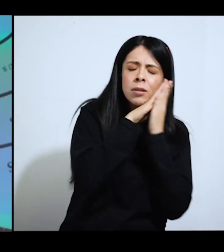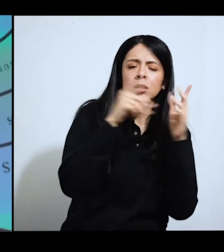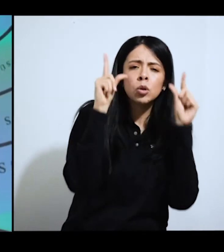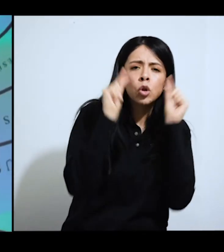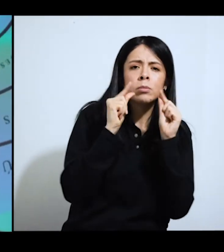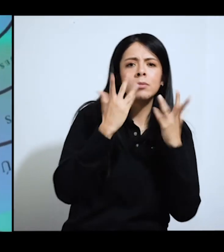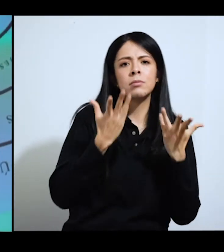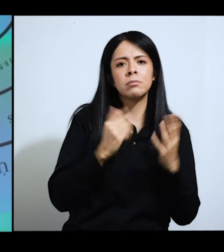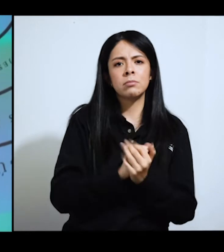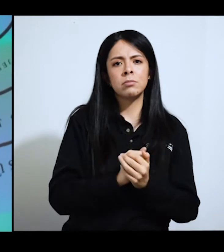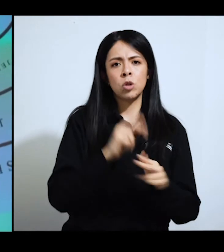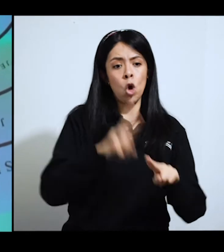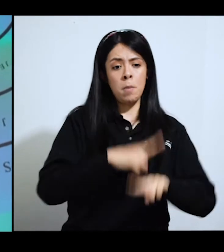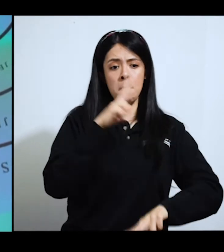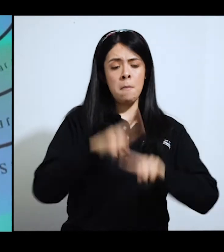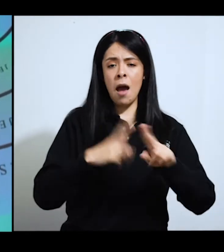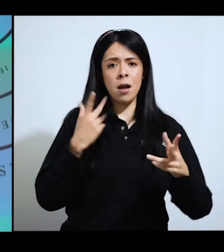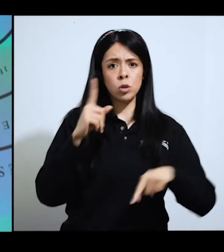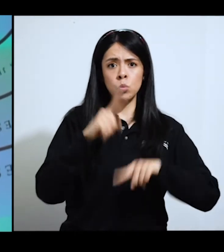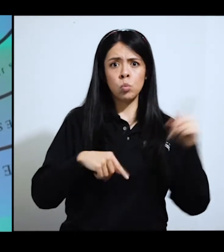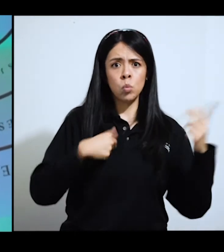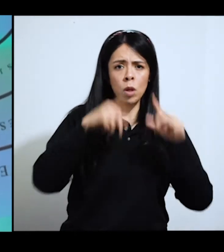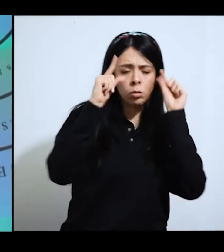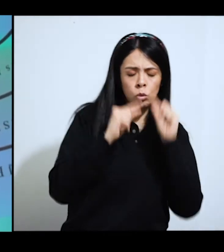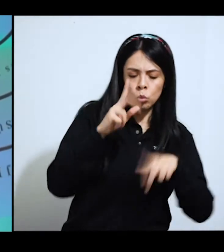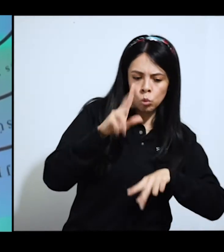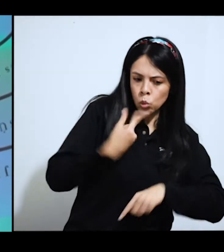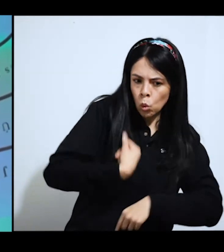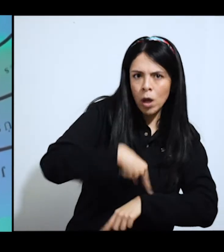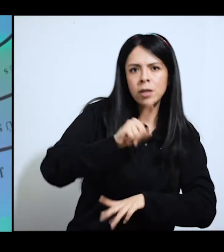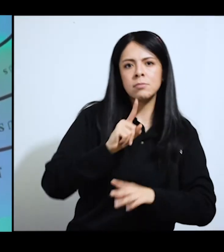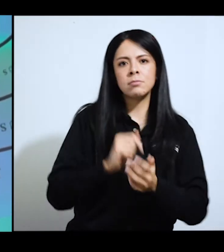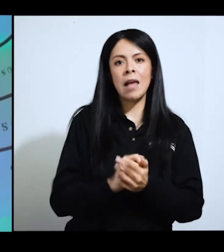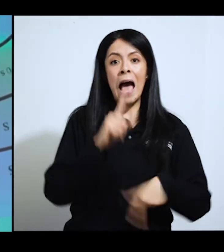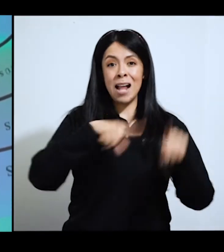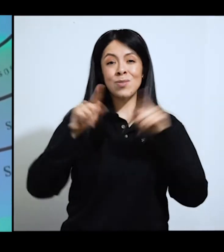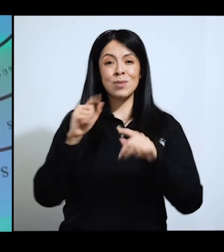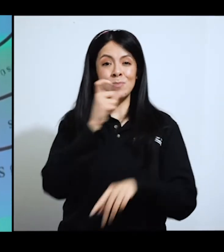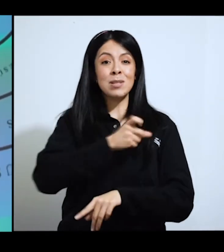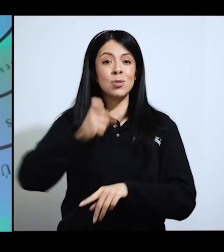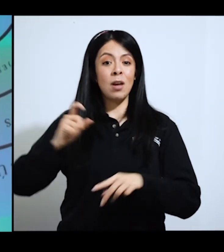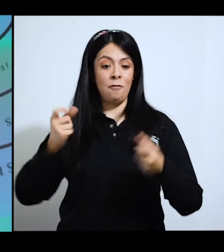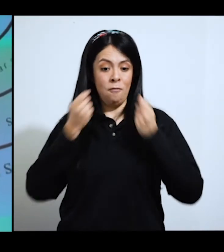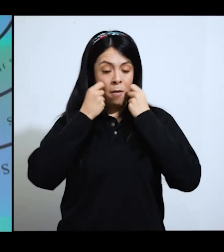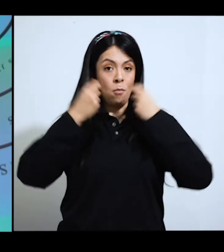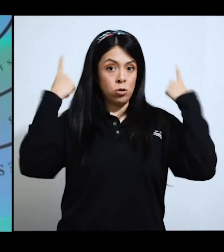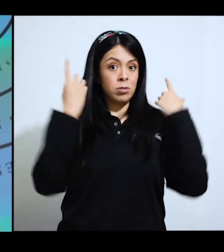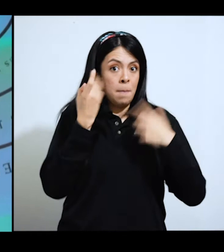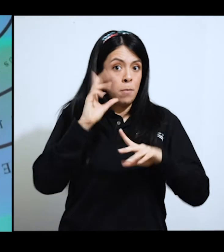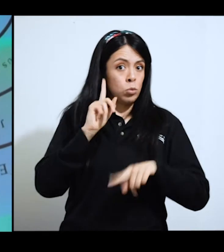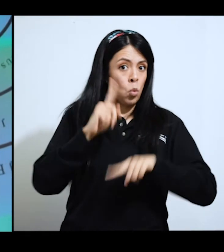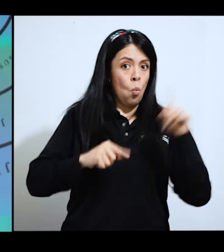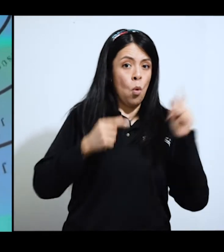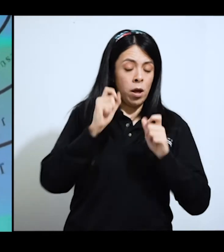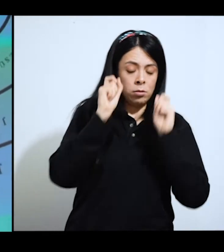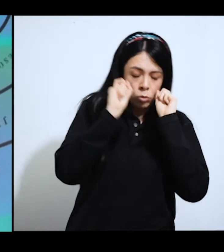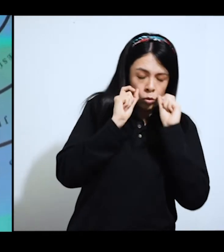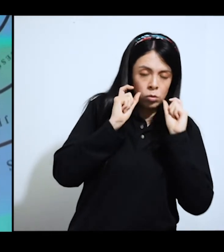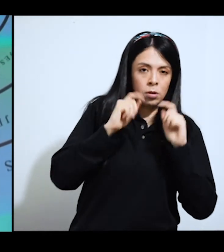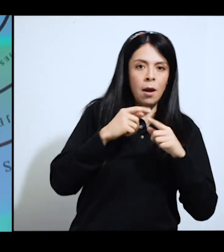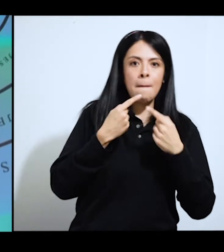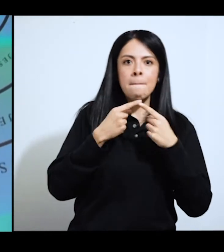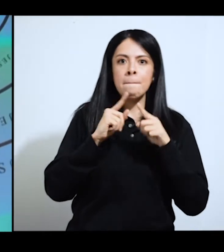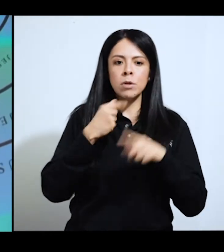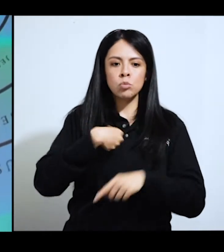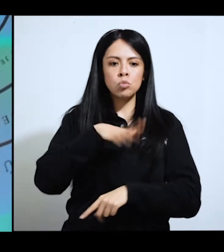que los famosos que están metidos en no sé qué cosas tengan insomnio, pero nosotros que pertenecemos